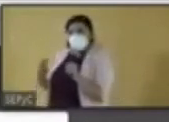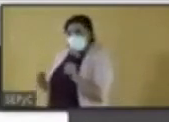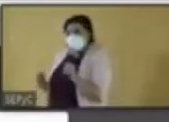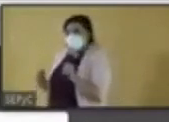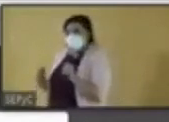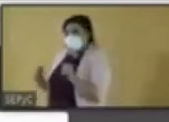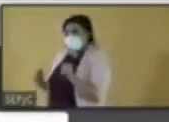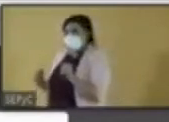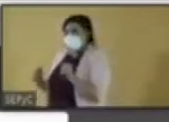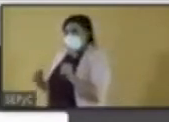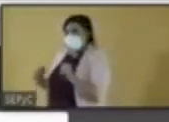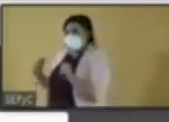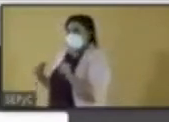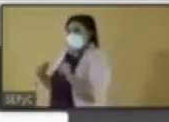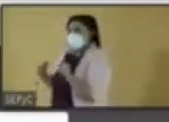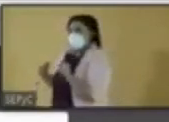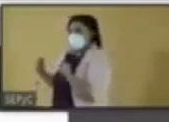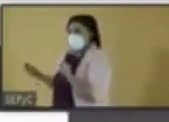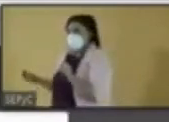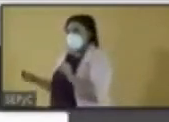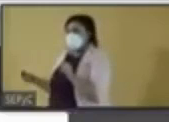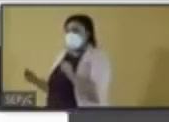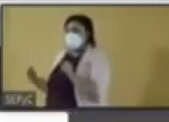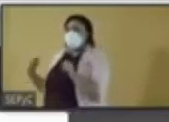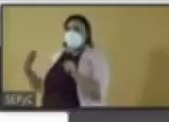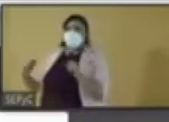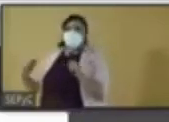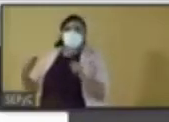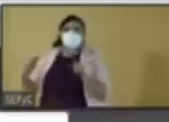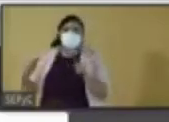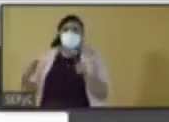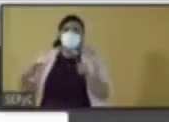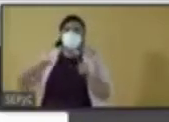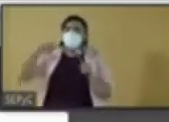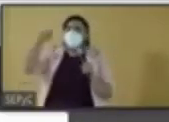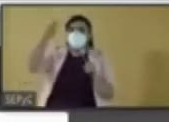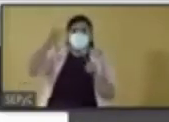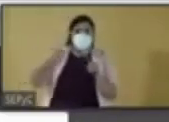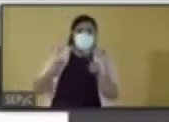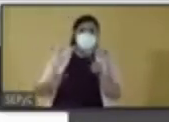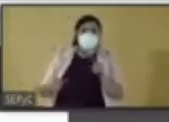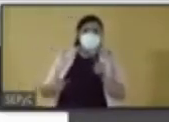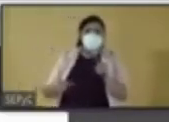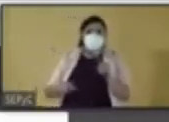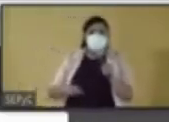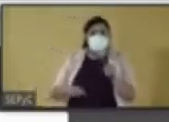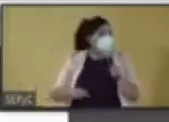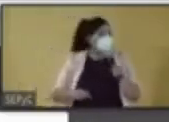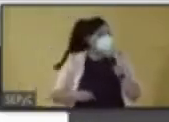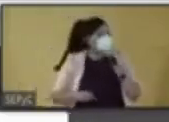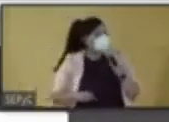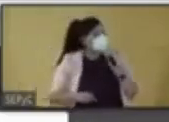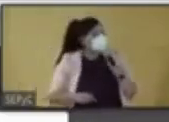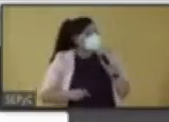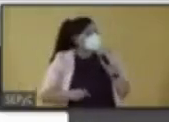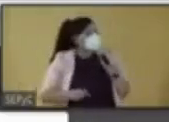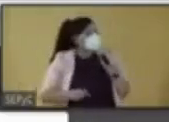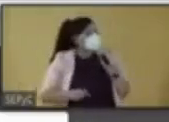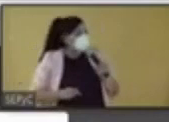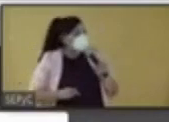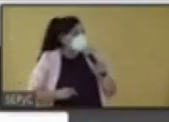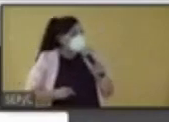en calidad de servidores públicos si tenemos 2 o más plazas o en calidad de otro tipo de ingresos que obtengamos.